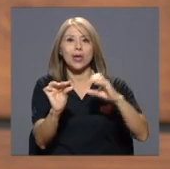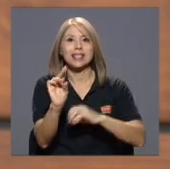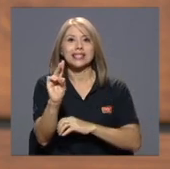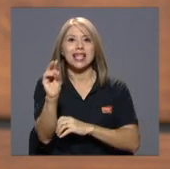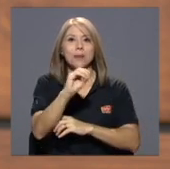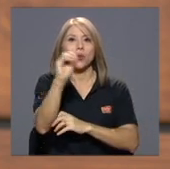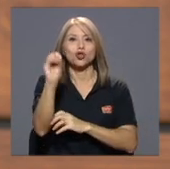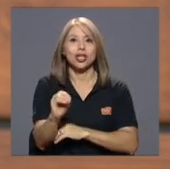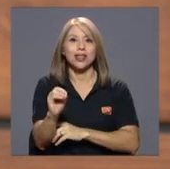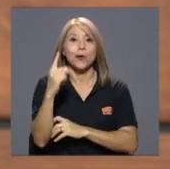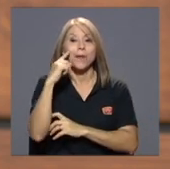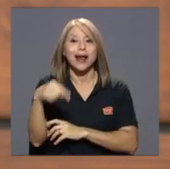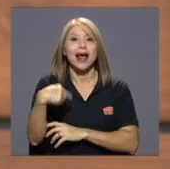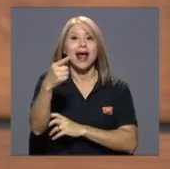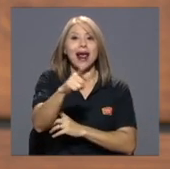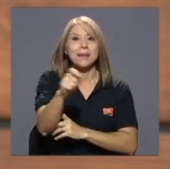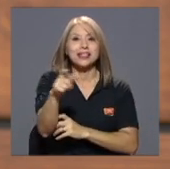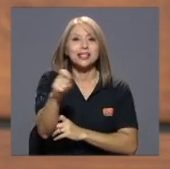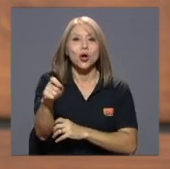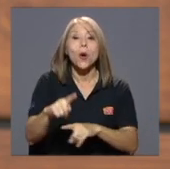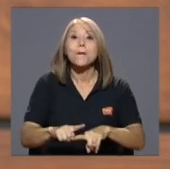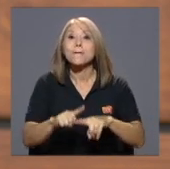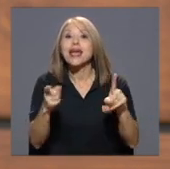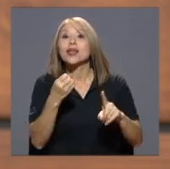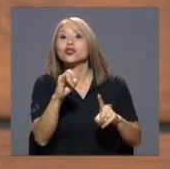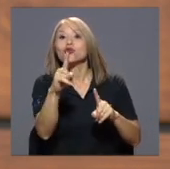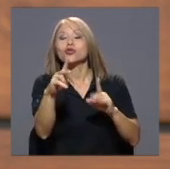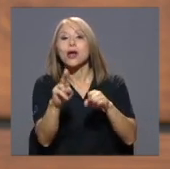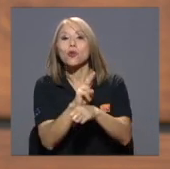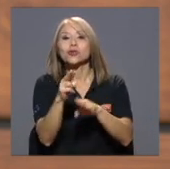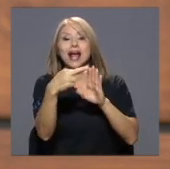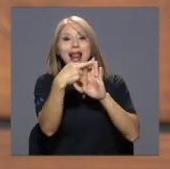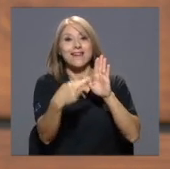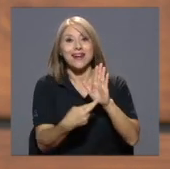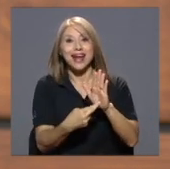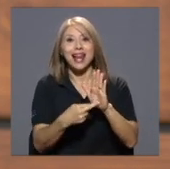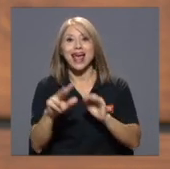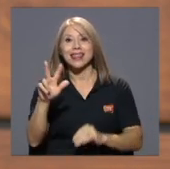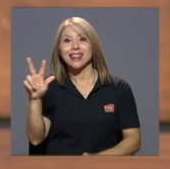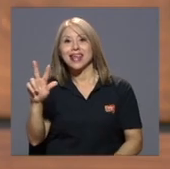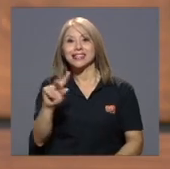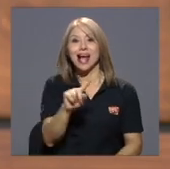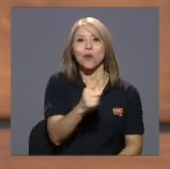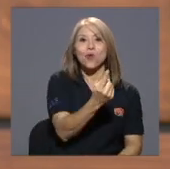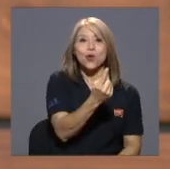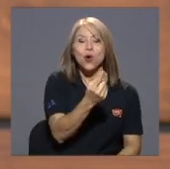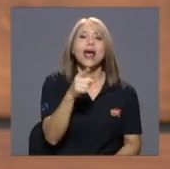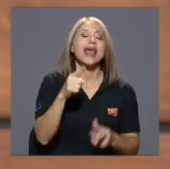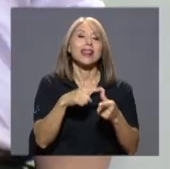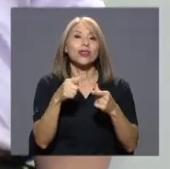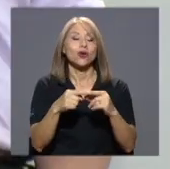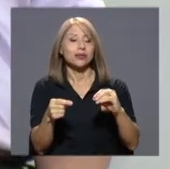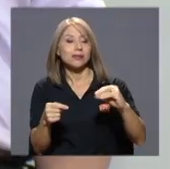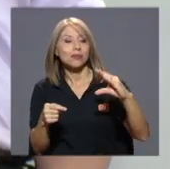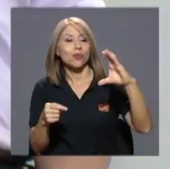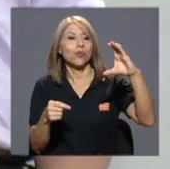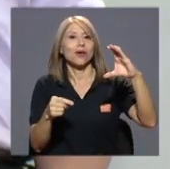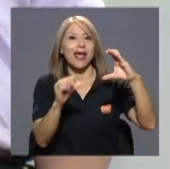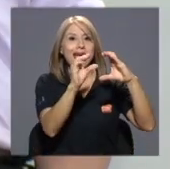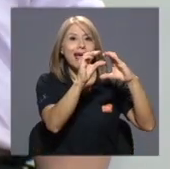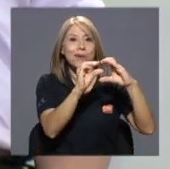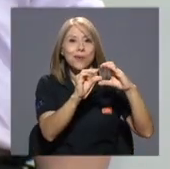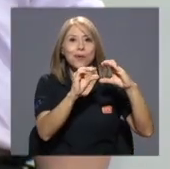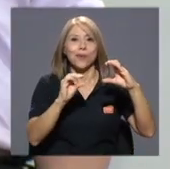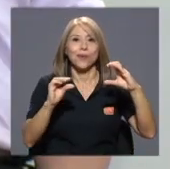del 3-1, eso le da para una pensión eventualmente más o menos 25%. Y sin embargo,